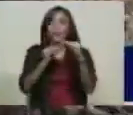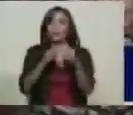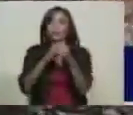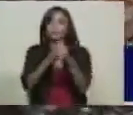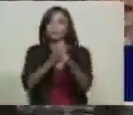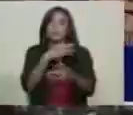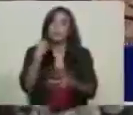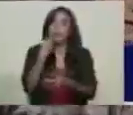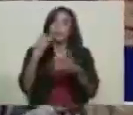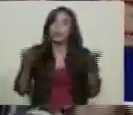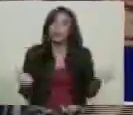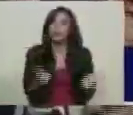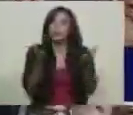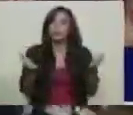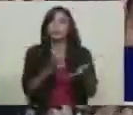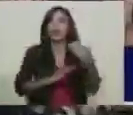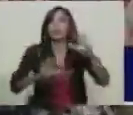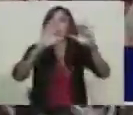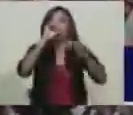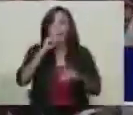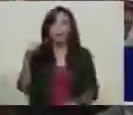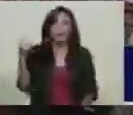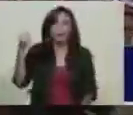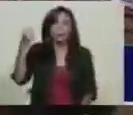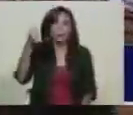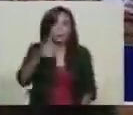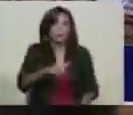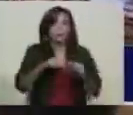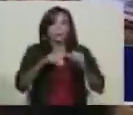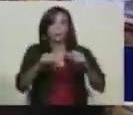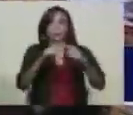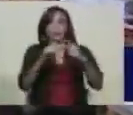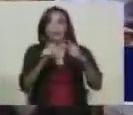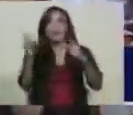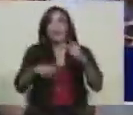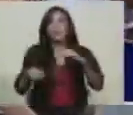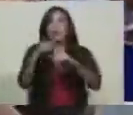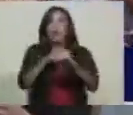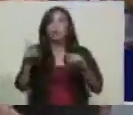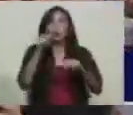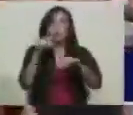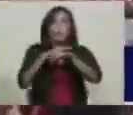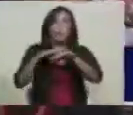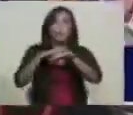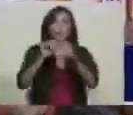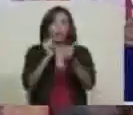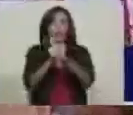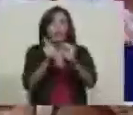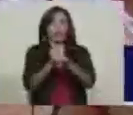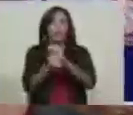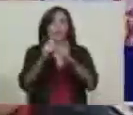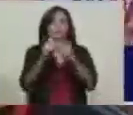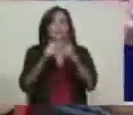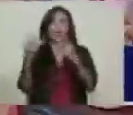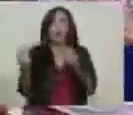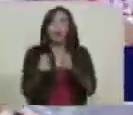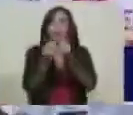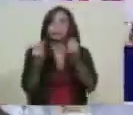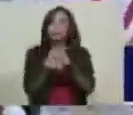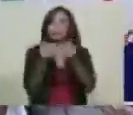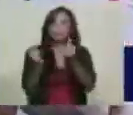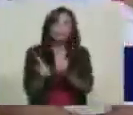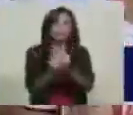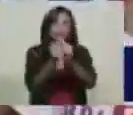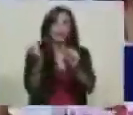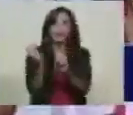juventud a lo largo de 10 años. Y al compañero Pedro Infante, quienes en los últimos años hemos trabajado de manera incansable